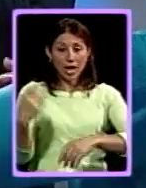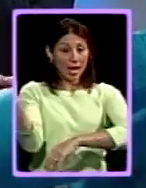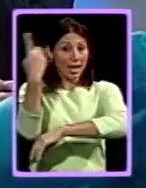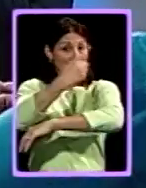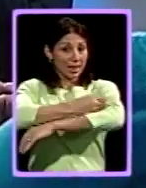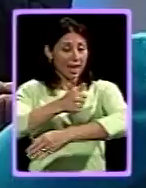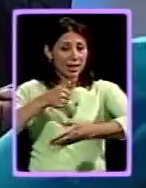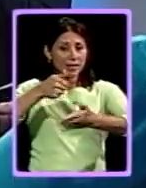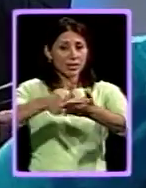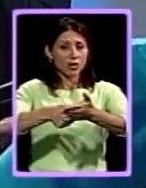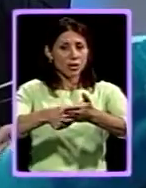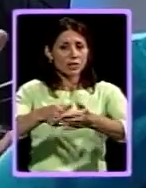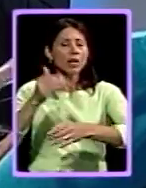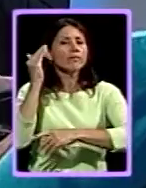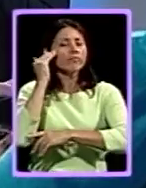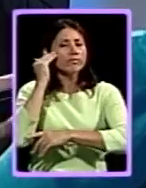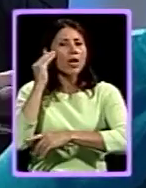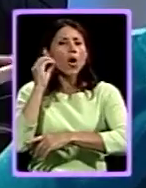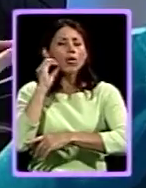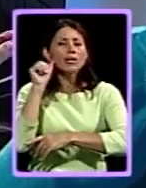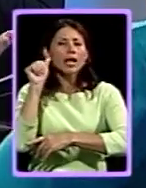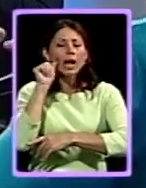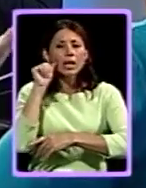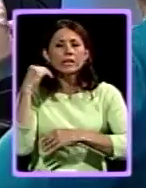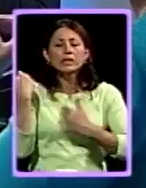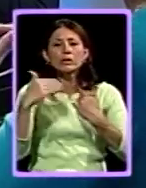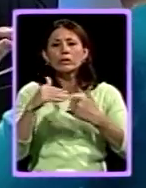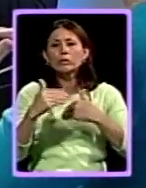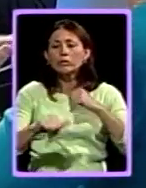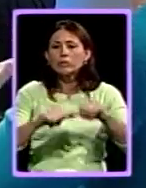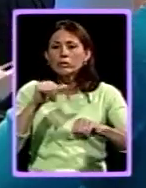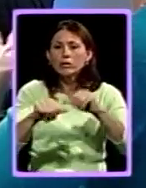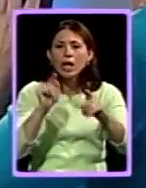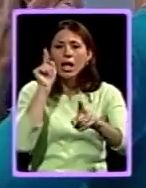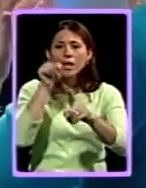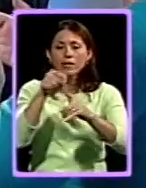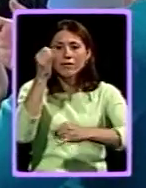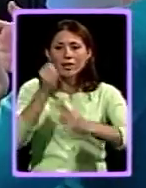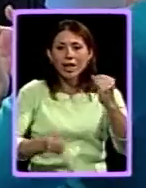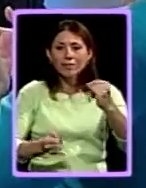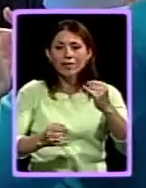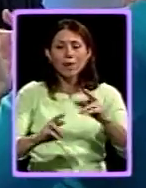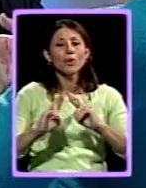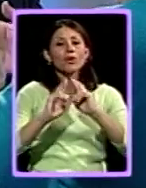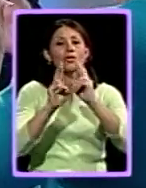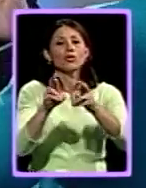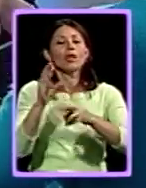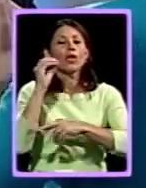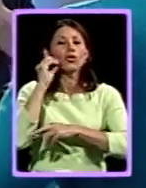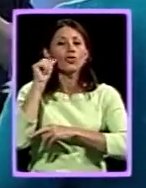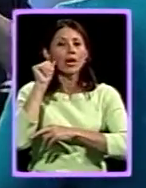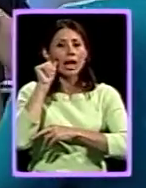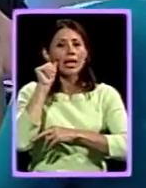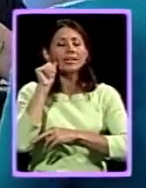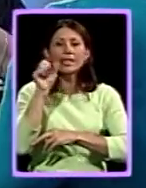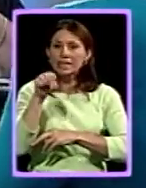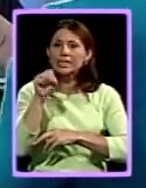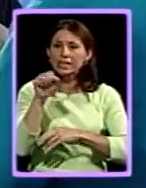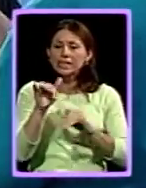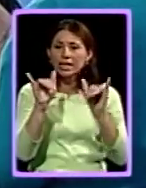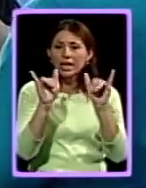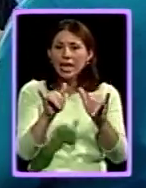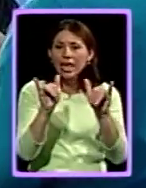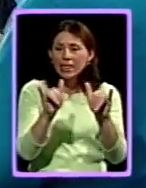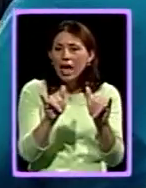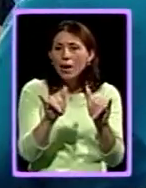es cierto, sufre un desgaste importante hacia el final, el resultado de don Oscar Arias queda dentro del margen de error, ¿verdad? Dentro de lo que se había dicho que era el